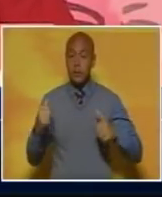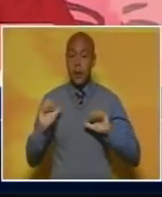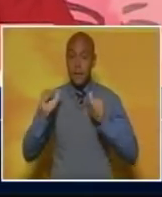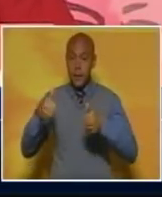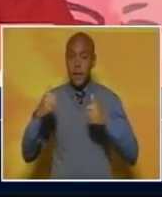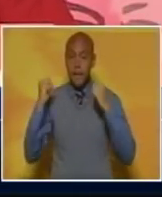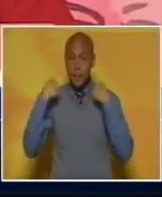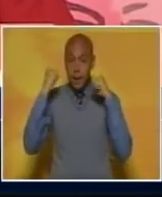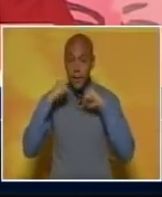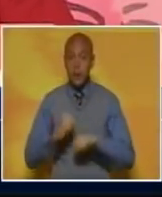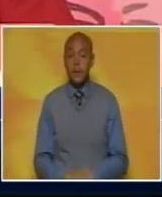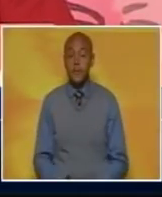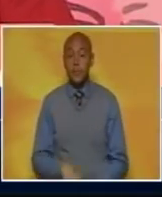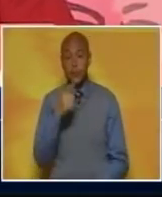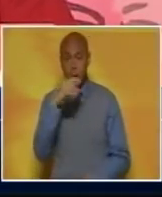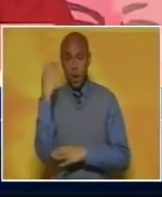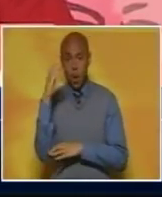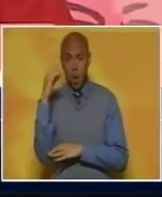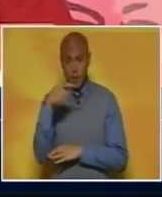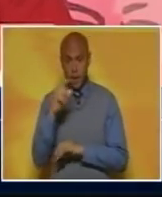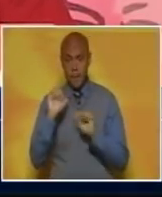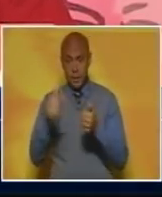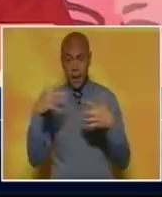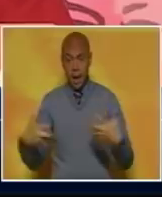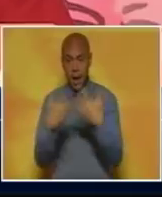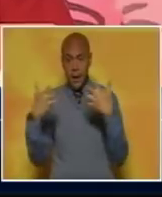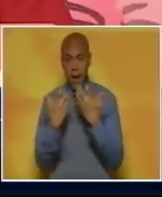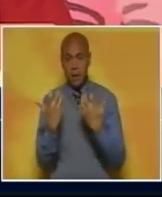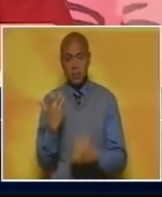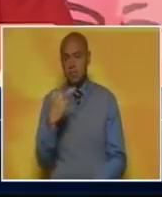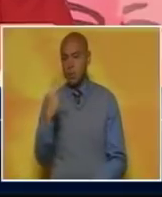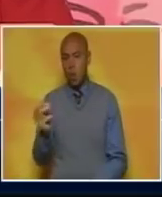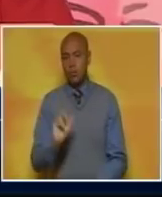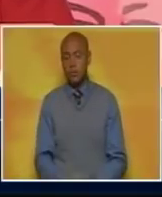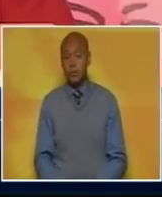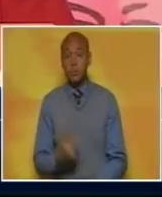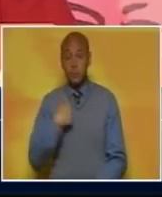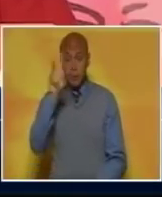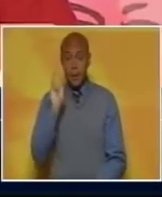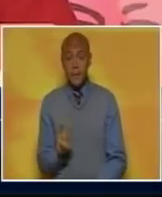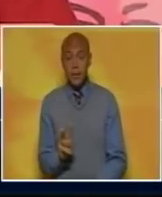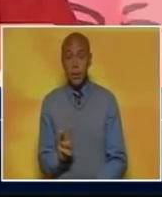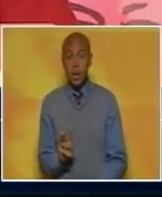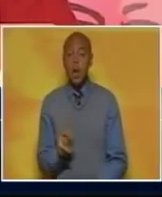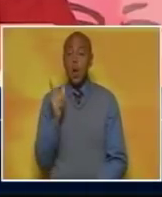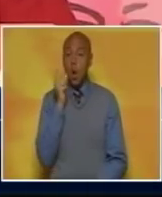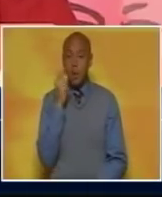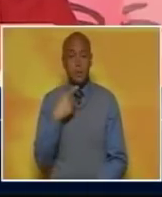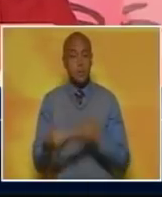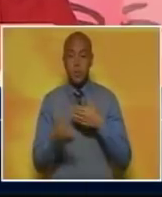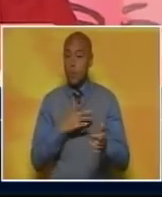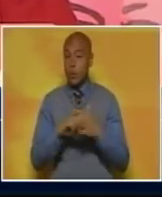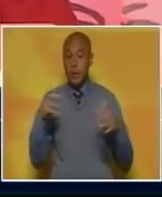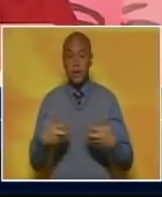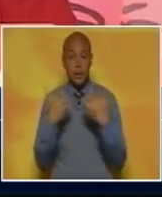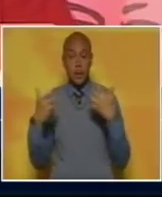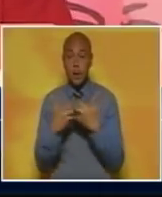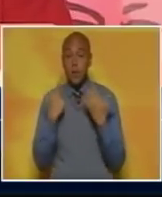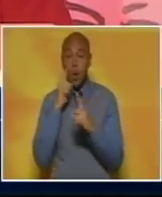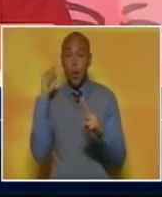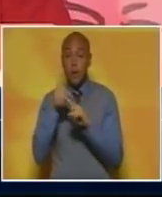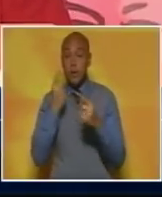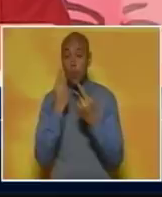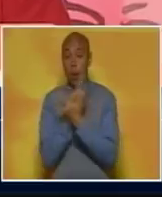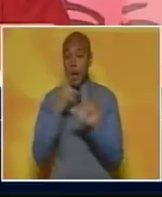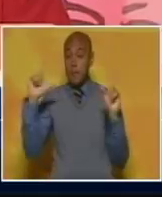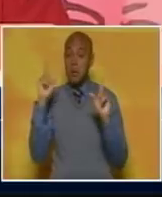pueblo colombiano no va a pelear esa guerra. El pueblo venezolano peleará todas las guerras por la libertad de la patria. Yo